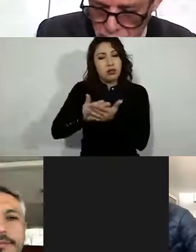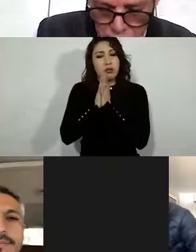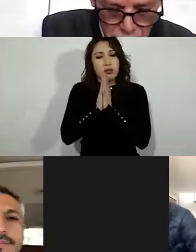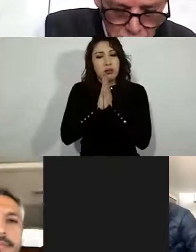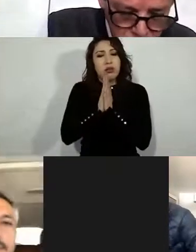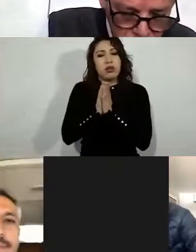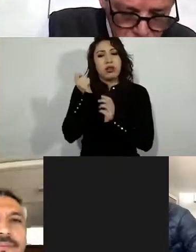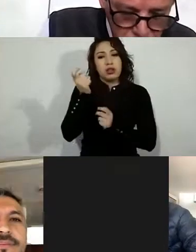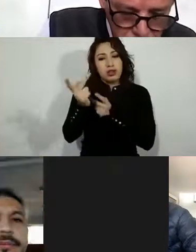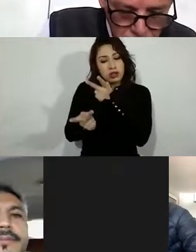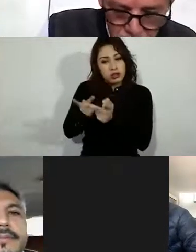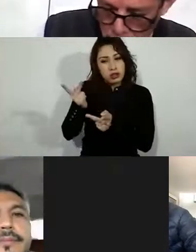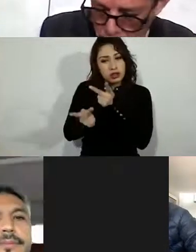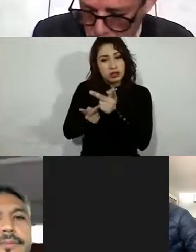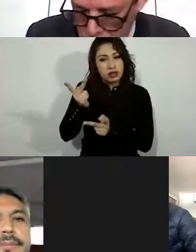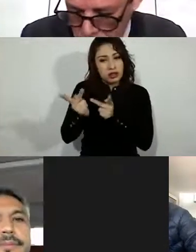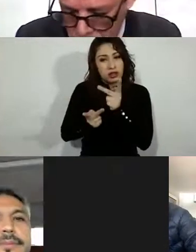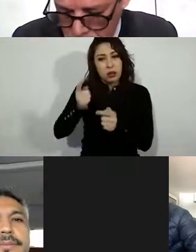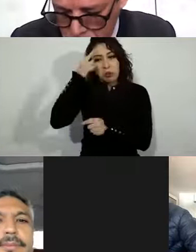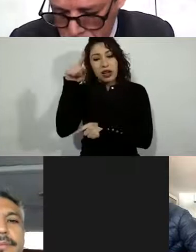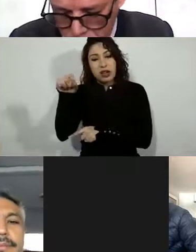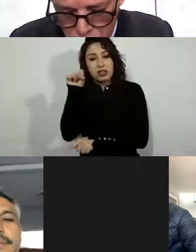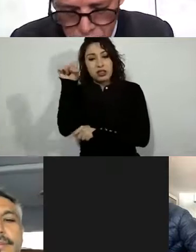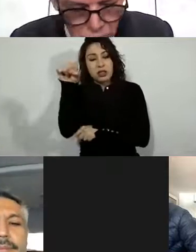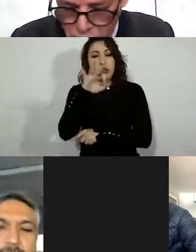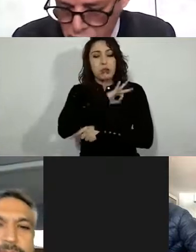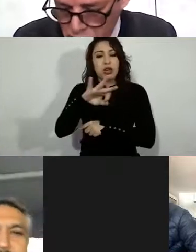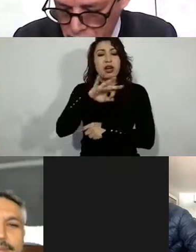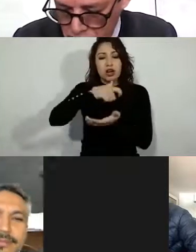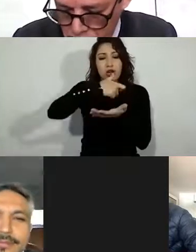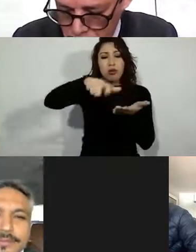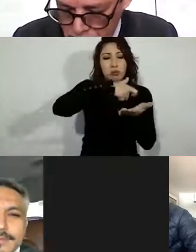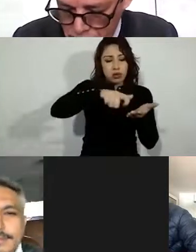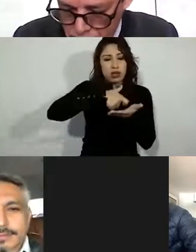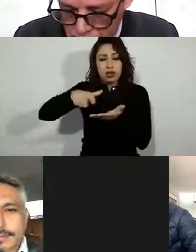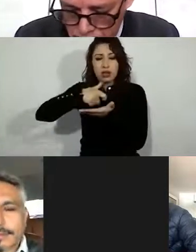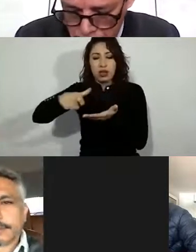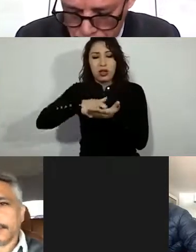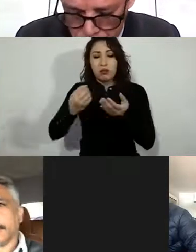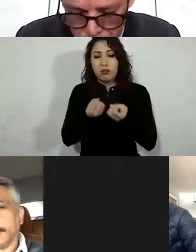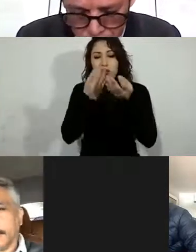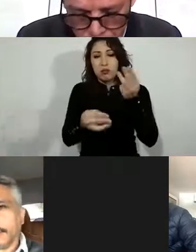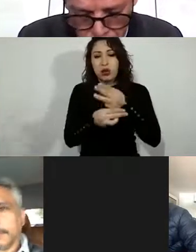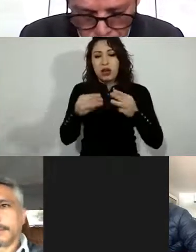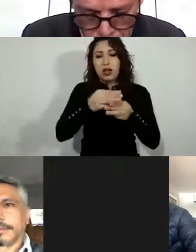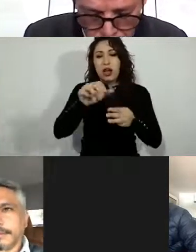prestación en económico a los trabajadores de base